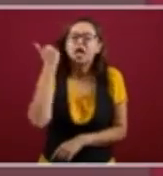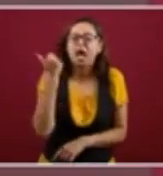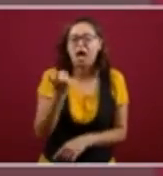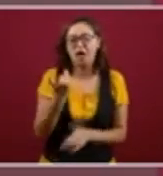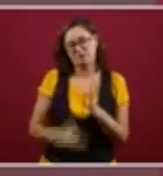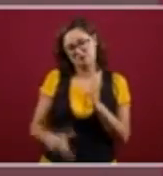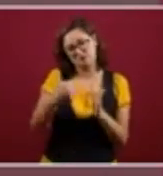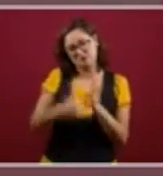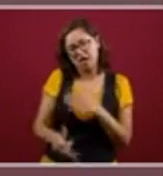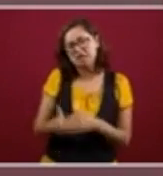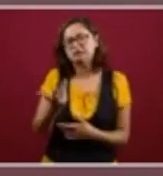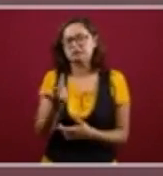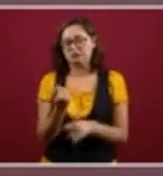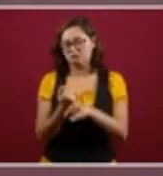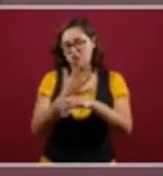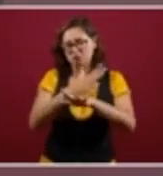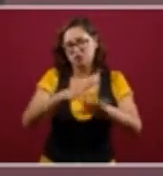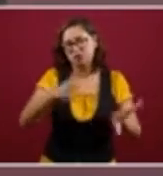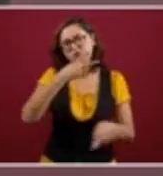Seguro Popular.